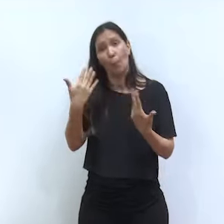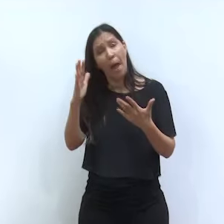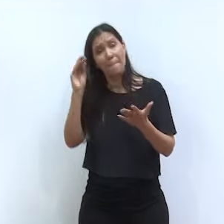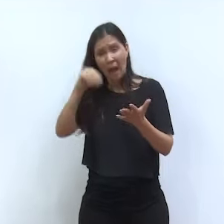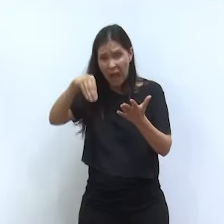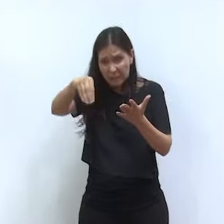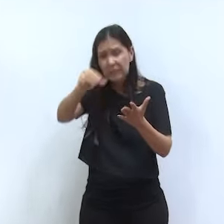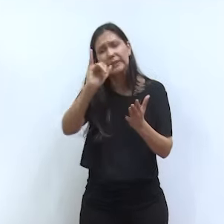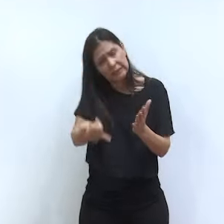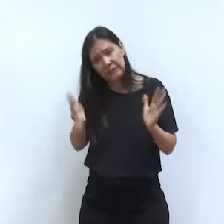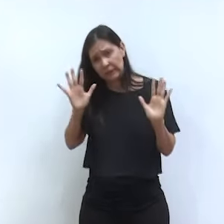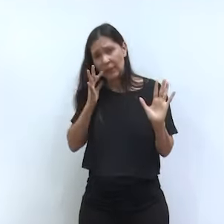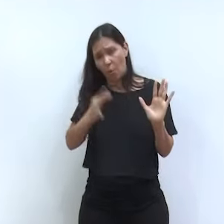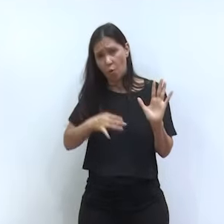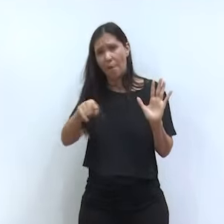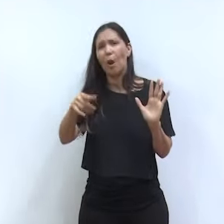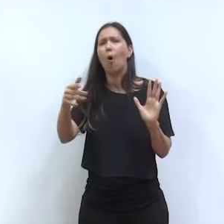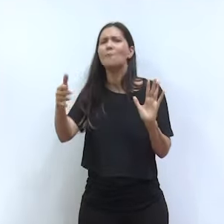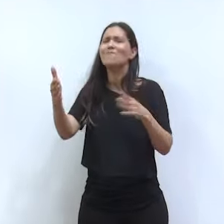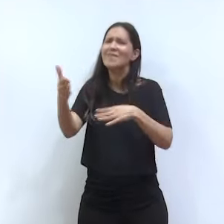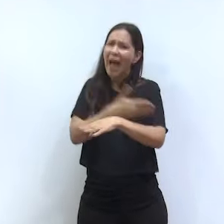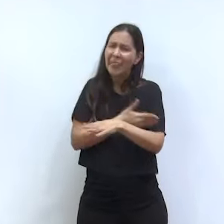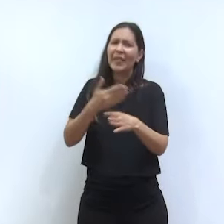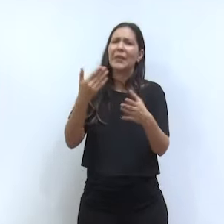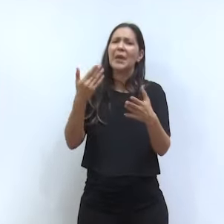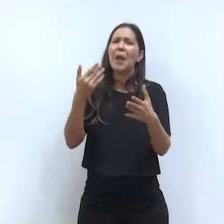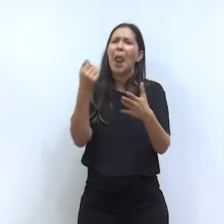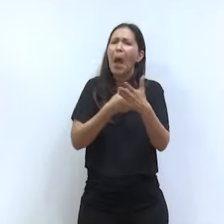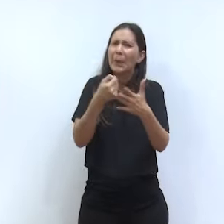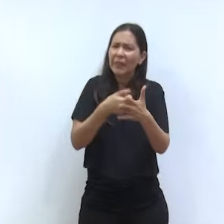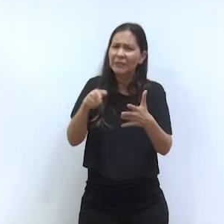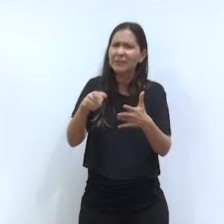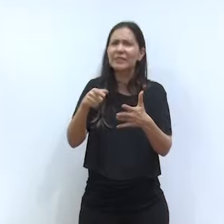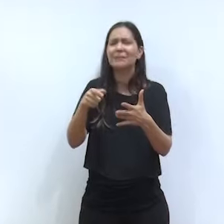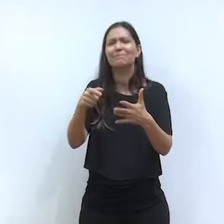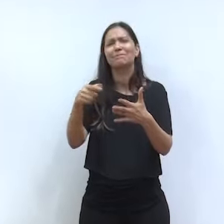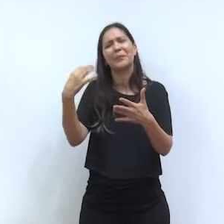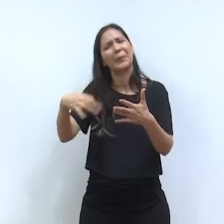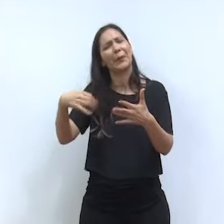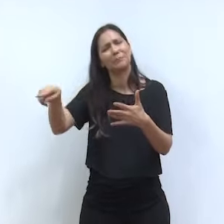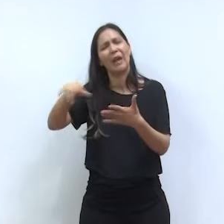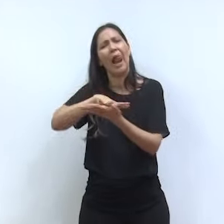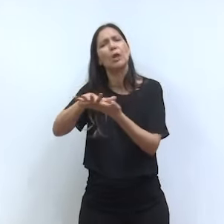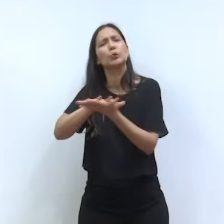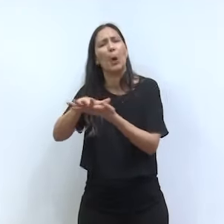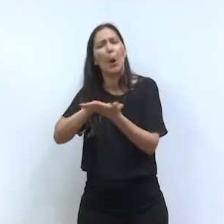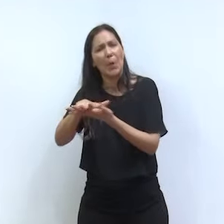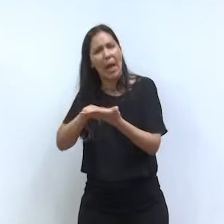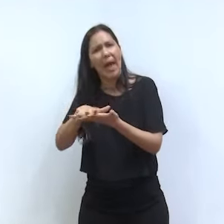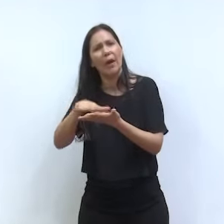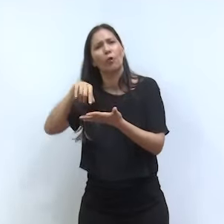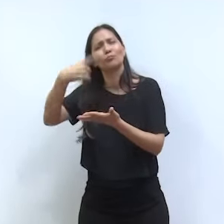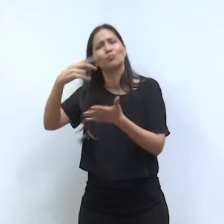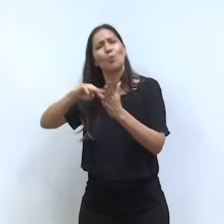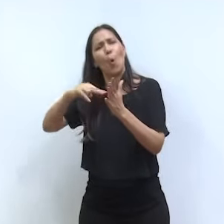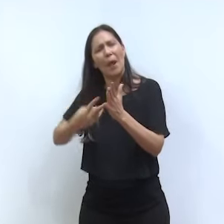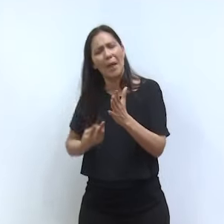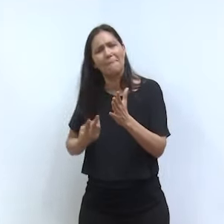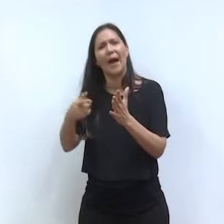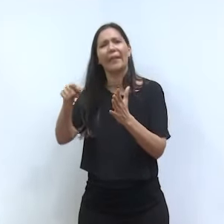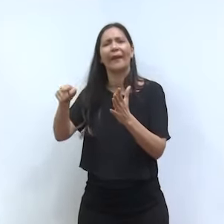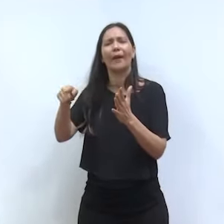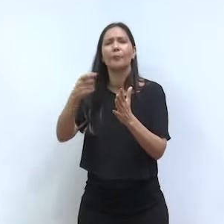que antes de poder dar esas batallas Tendría que haber resuelto el problema de cómo convertir esta enorme cantidad